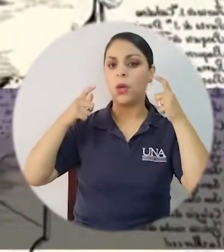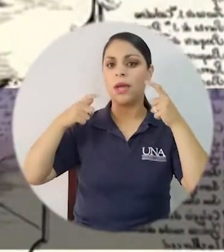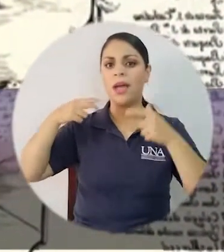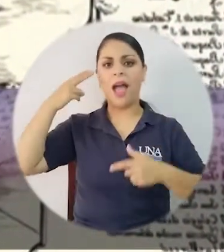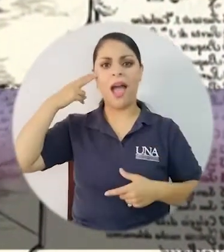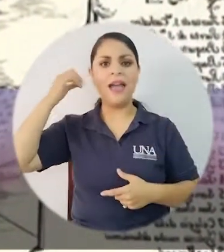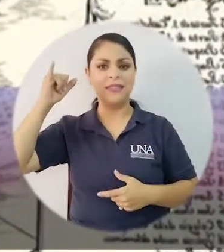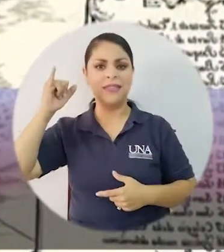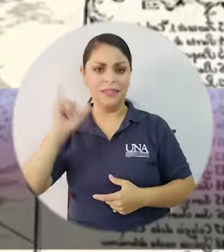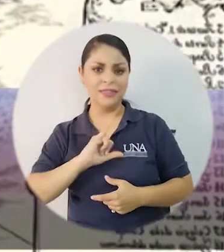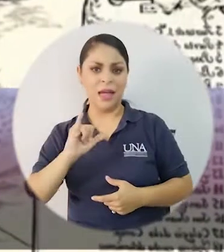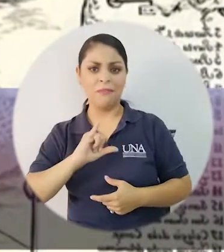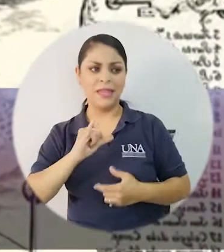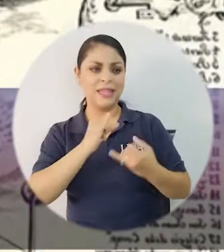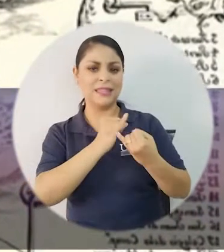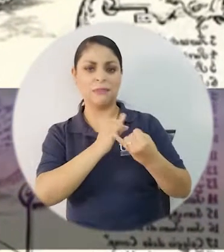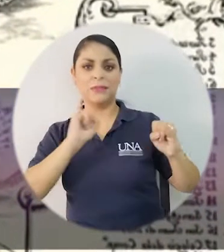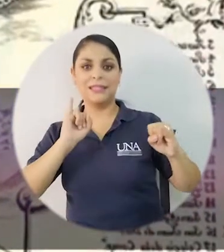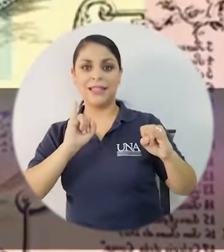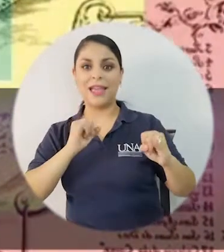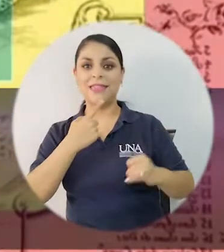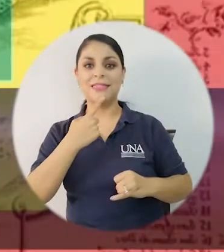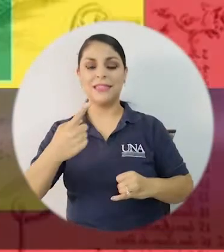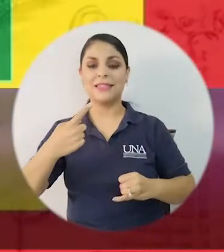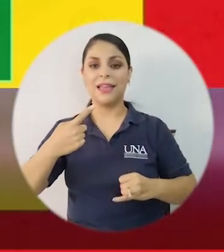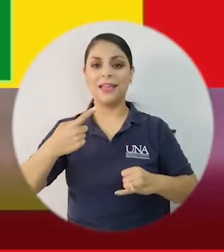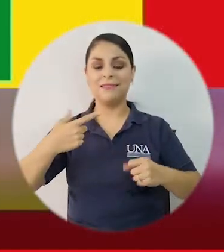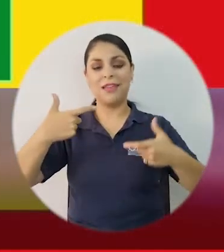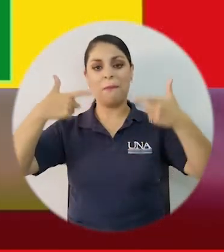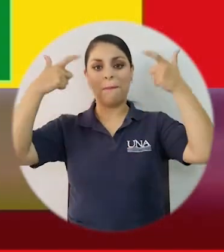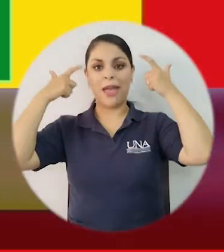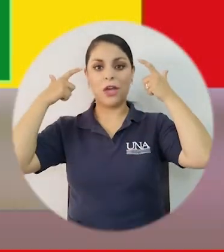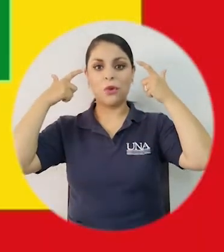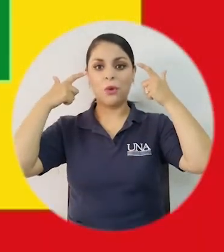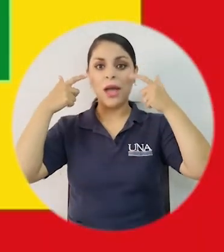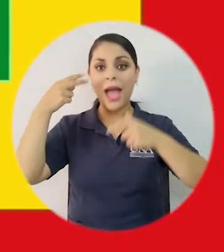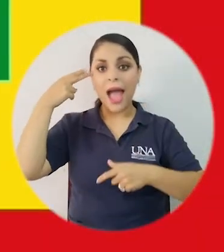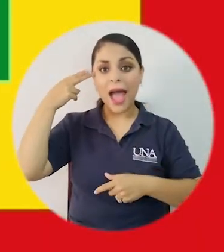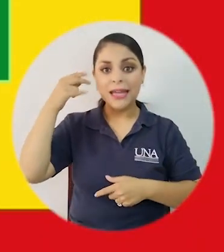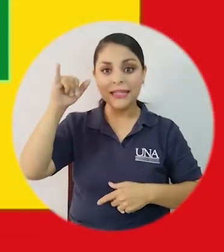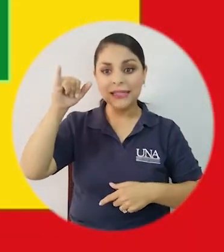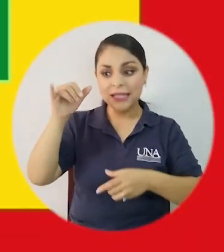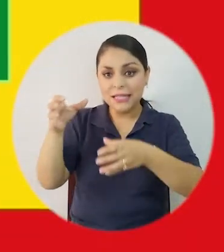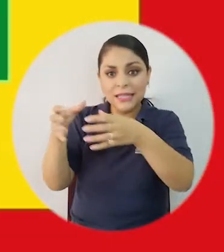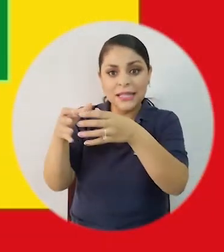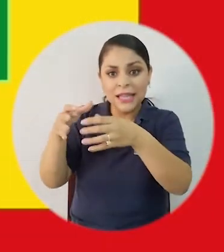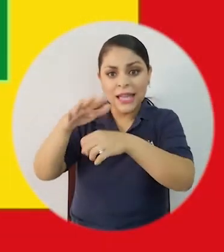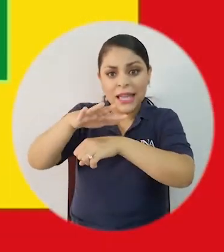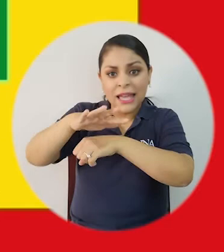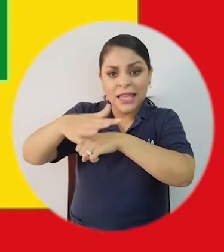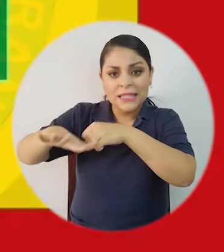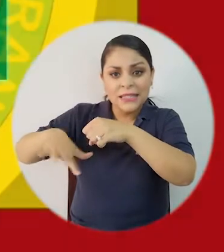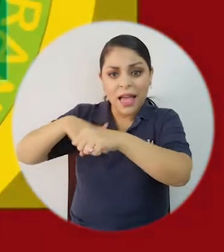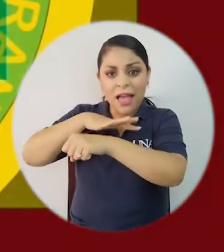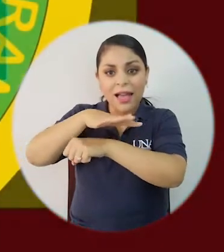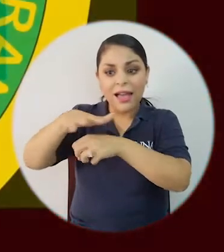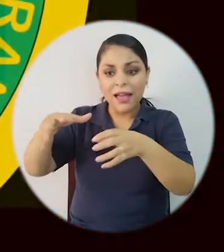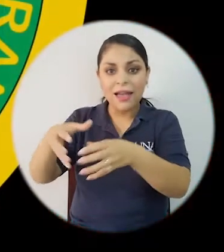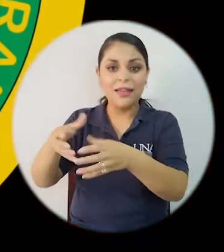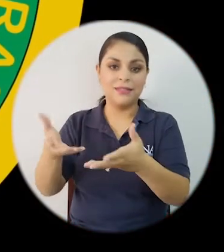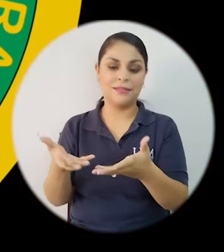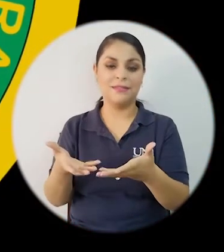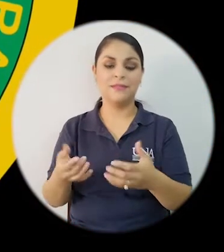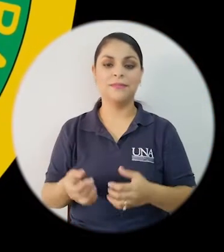hasta la misma Haití se independiza y se declara imperio. Haití, ese pedazo de isla que después quiso conquistar Dominicana.